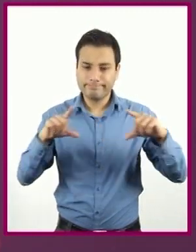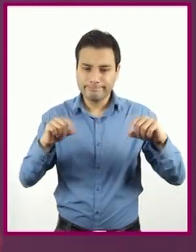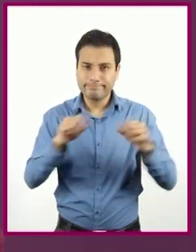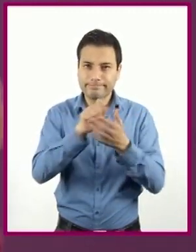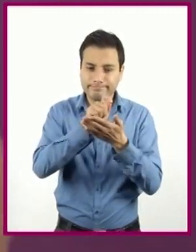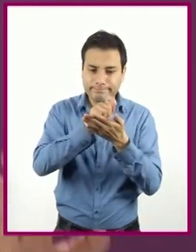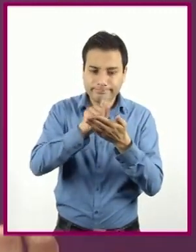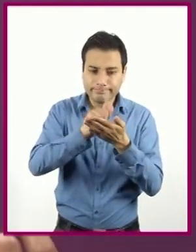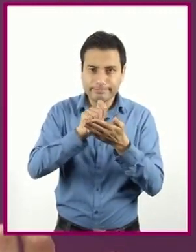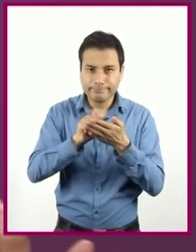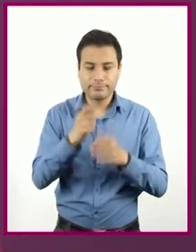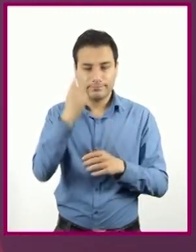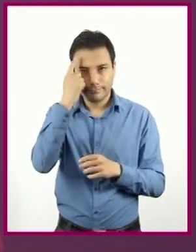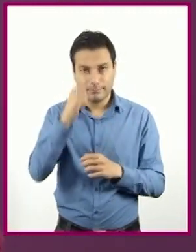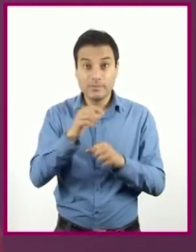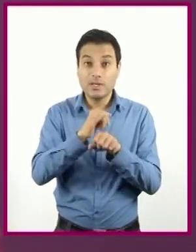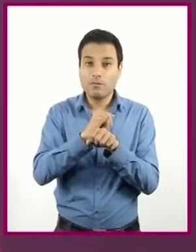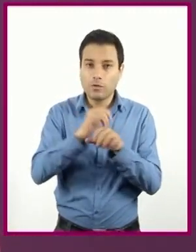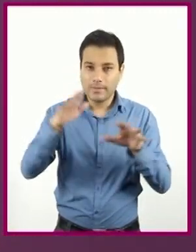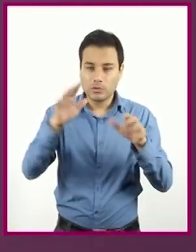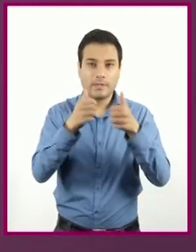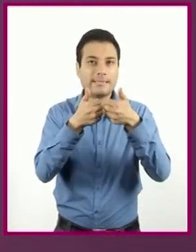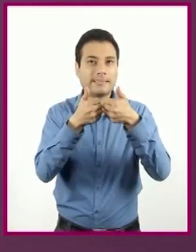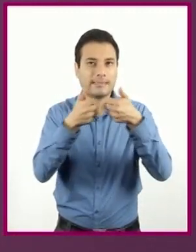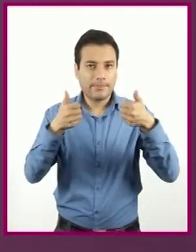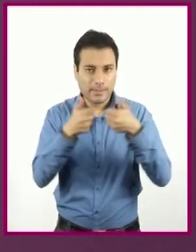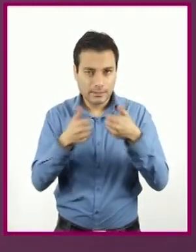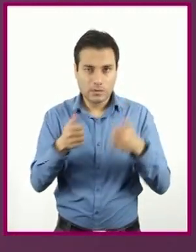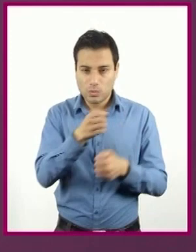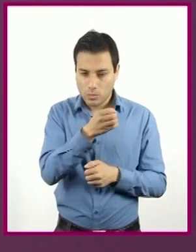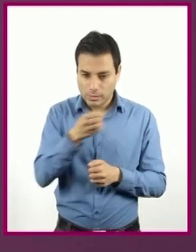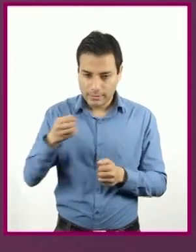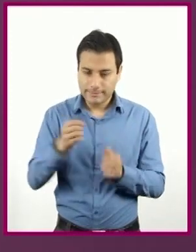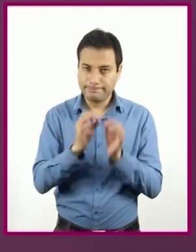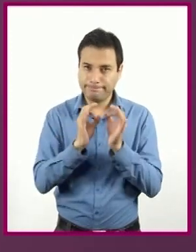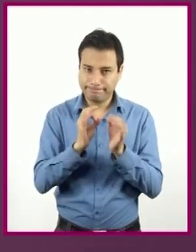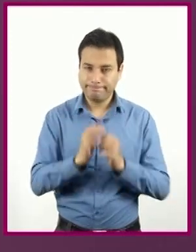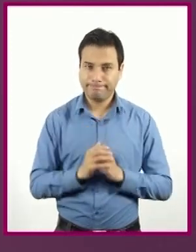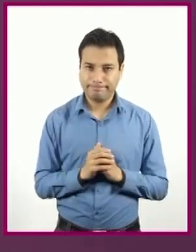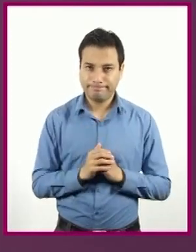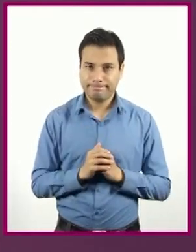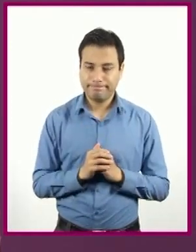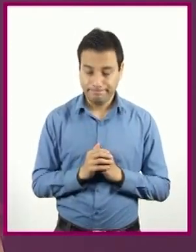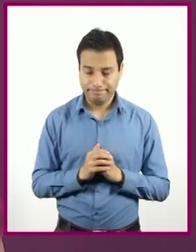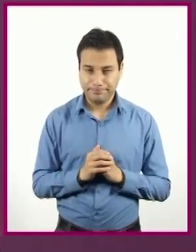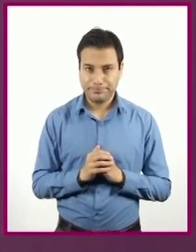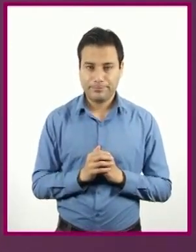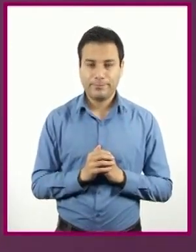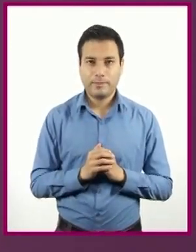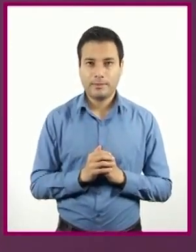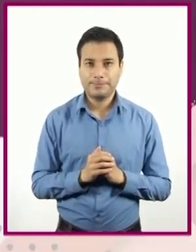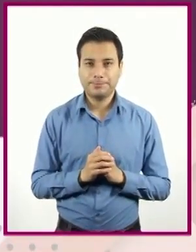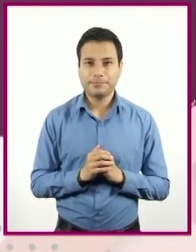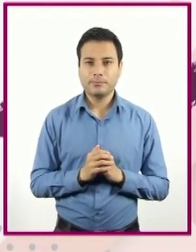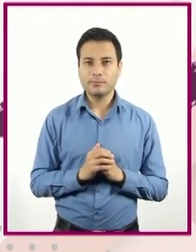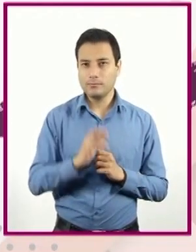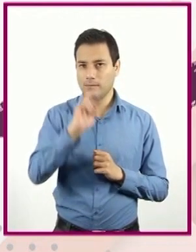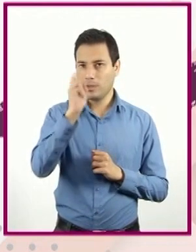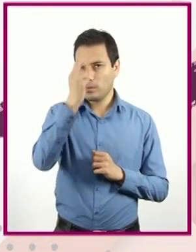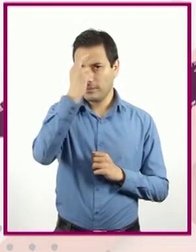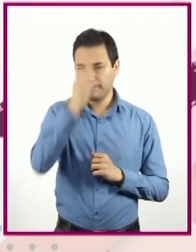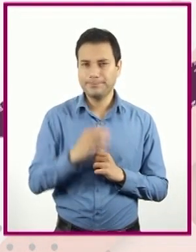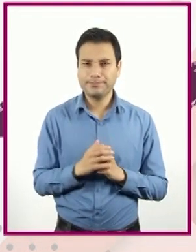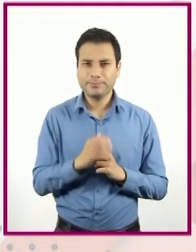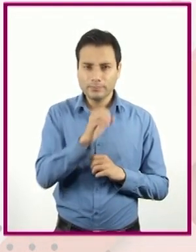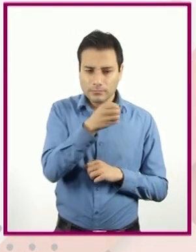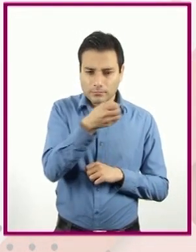separar, jerarquizar y organizar la información. Ahora, recordemos cuáles son los pasos